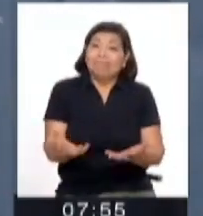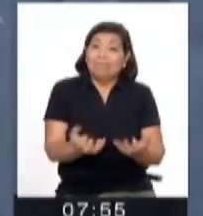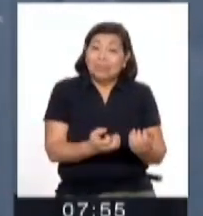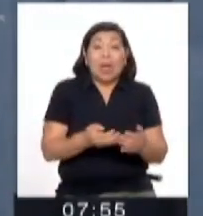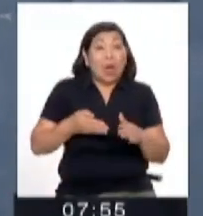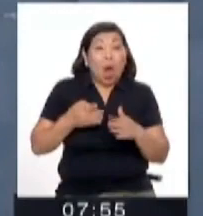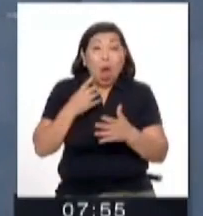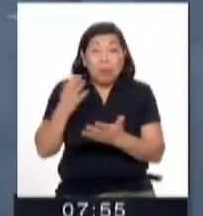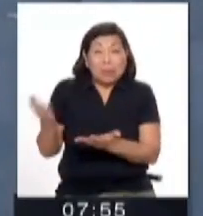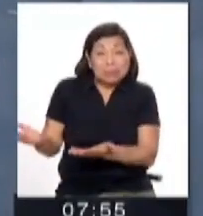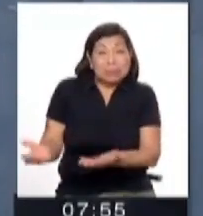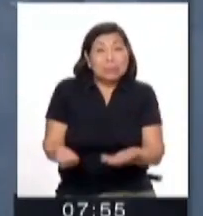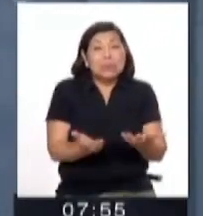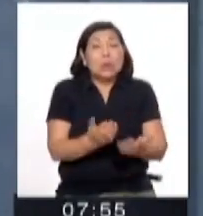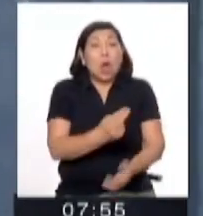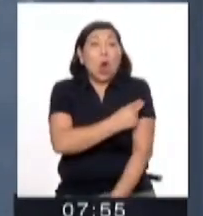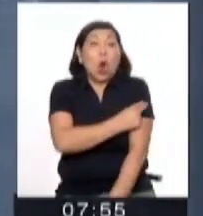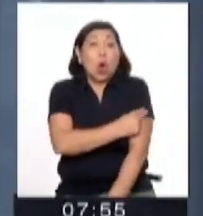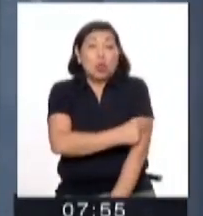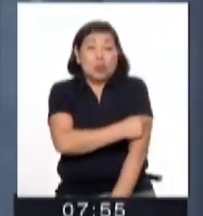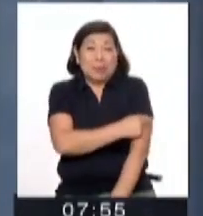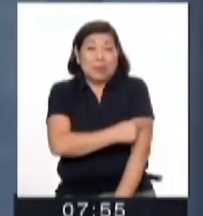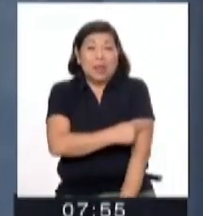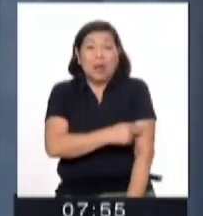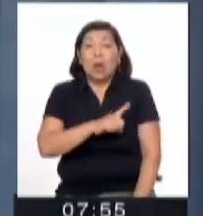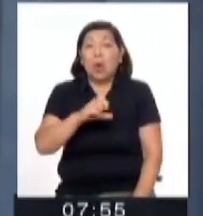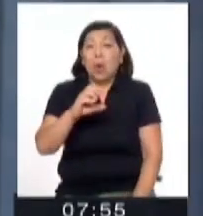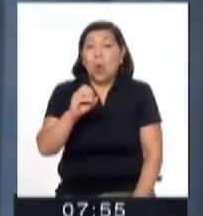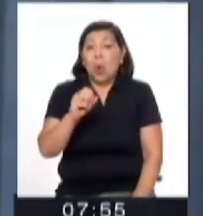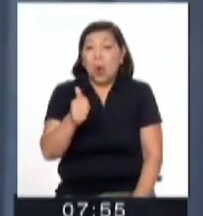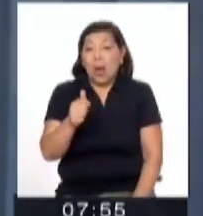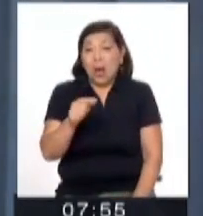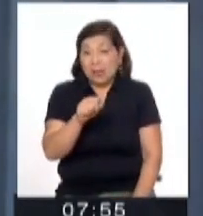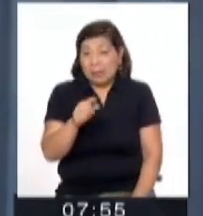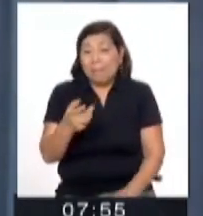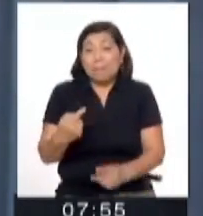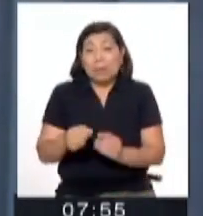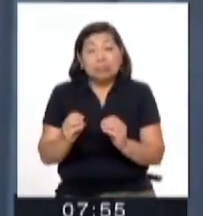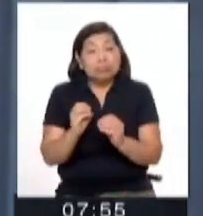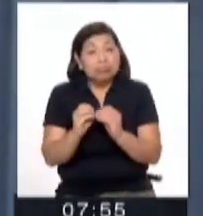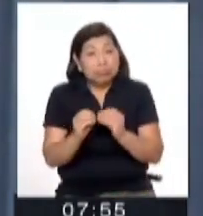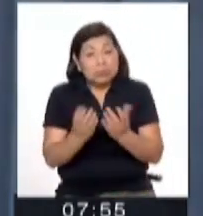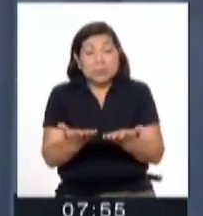sido trasladado al hospital Arzobispo Loaiza para que pueda ser estabilizado y